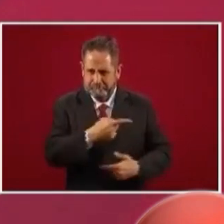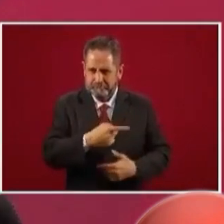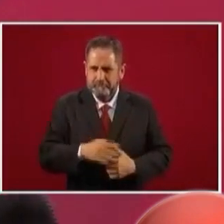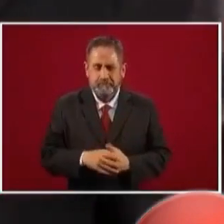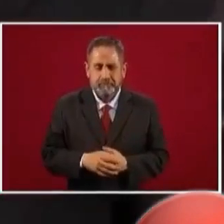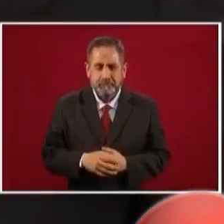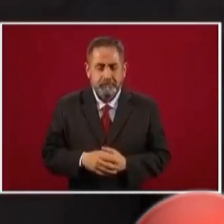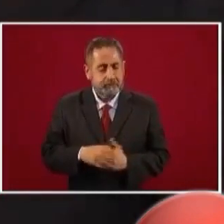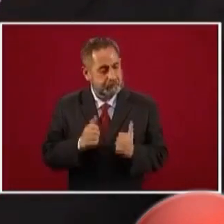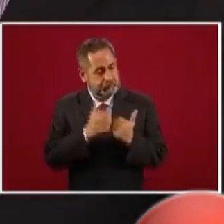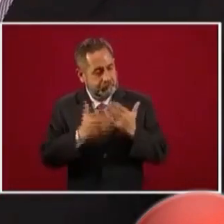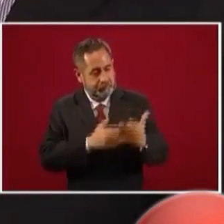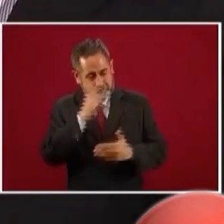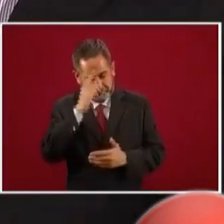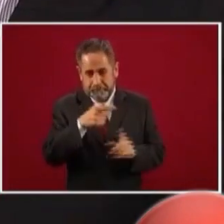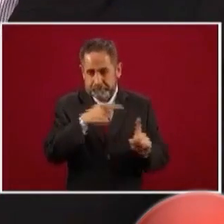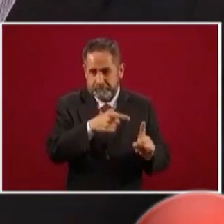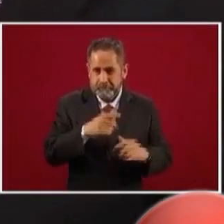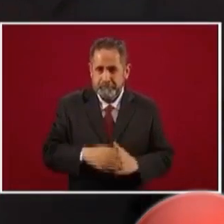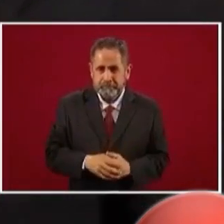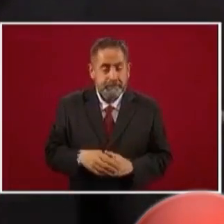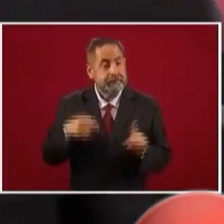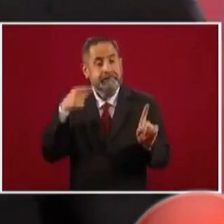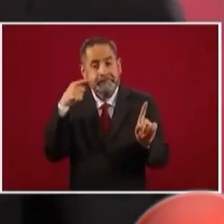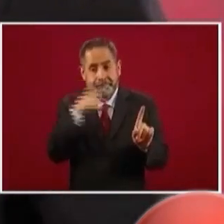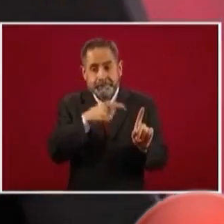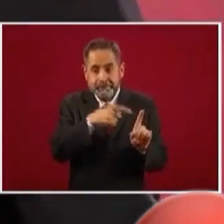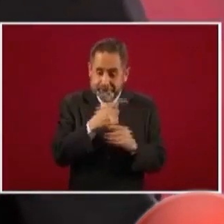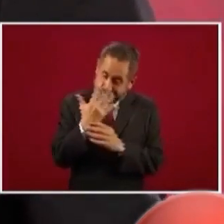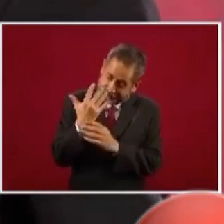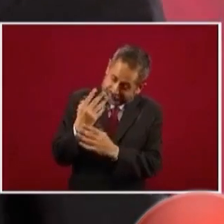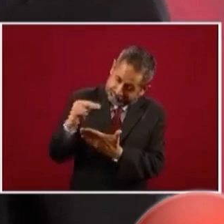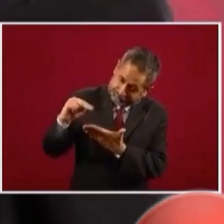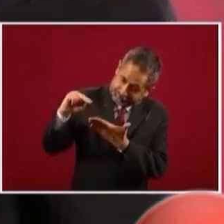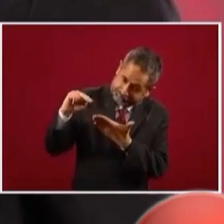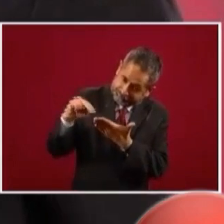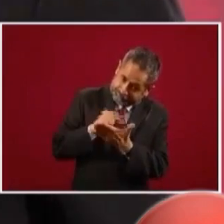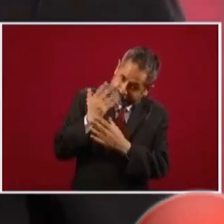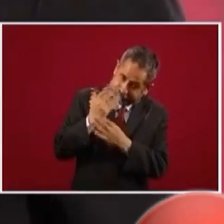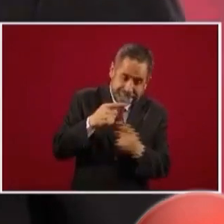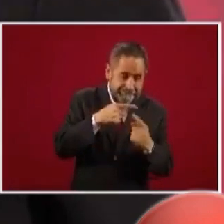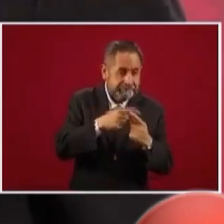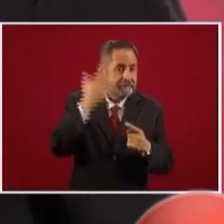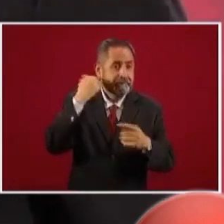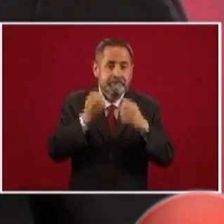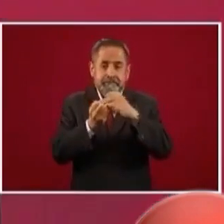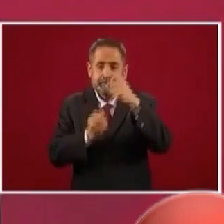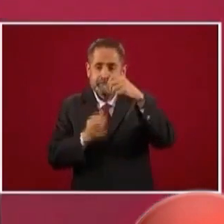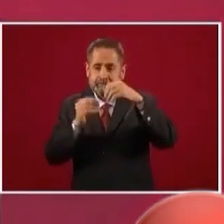pero con todo respeto, ¿no? Él firmó un desplegado,